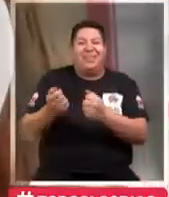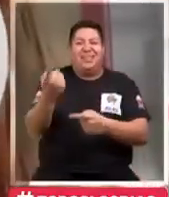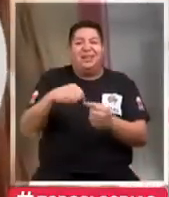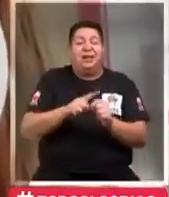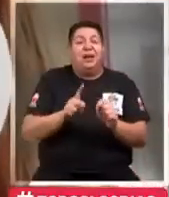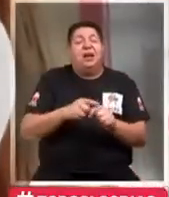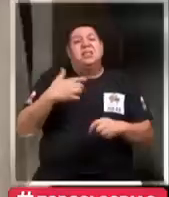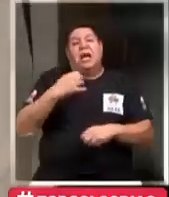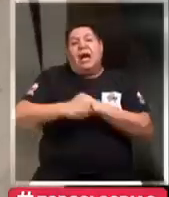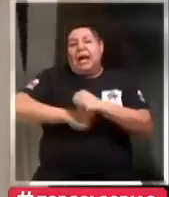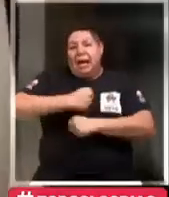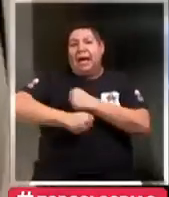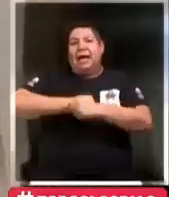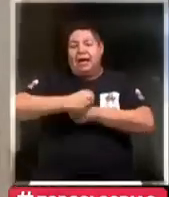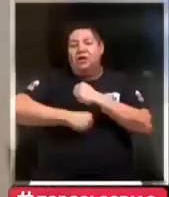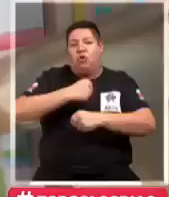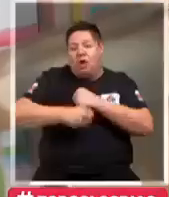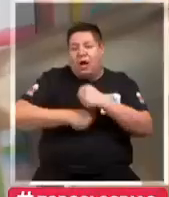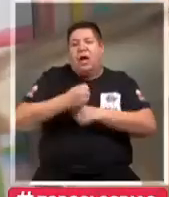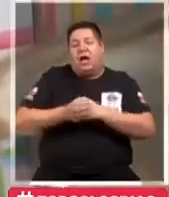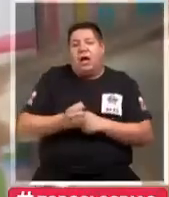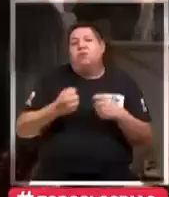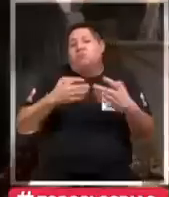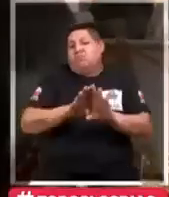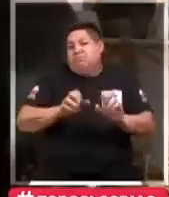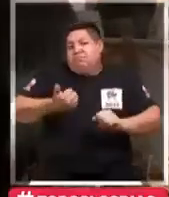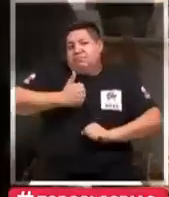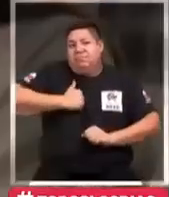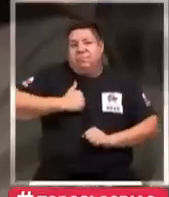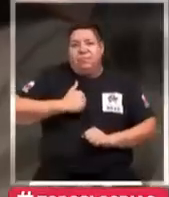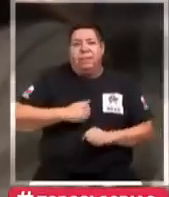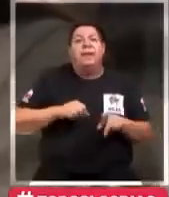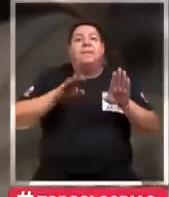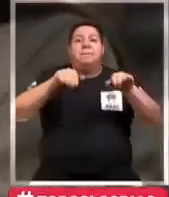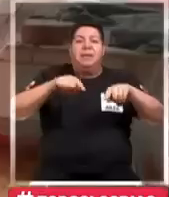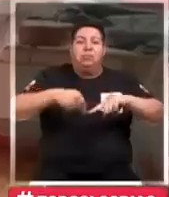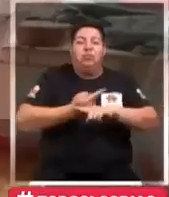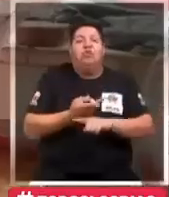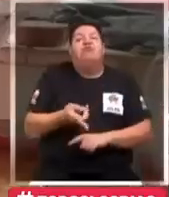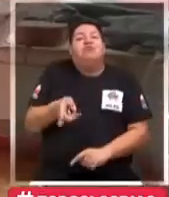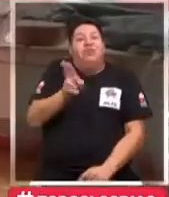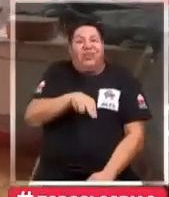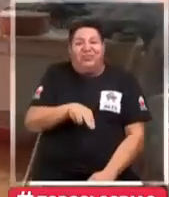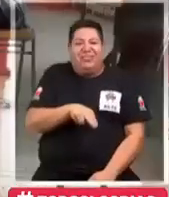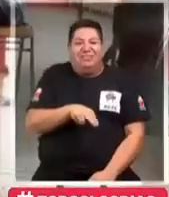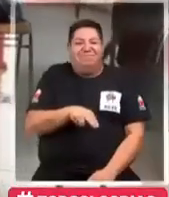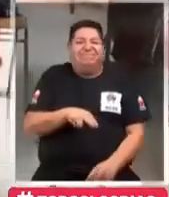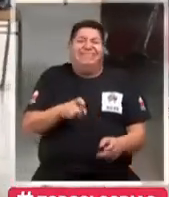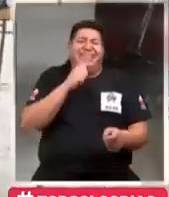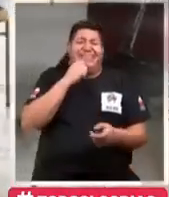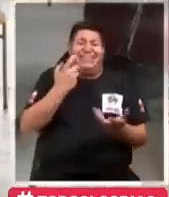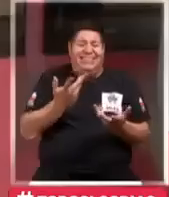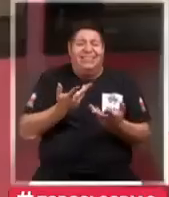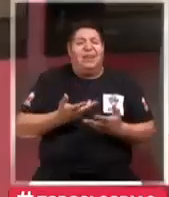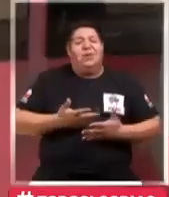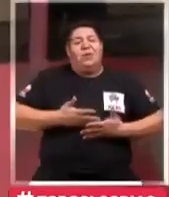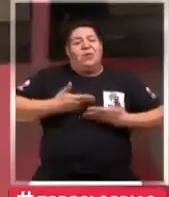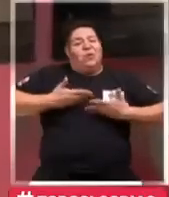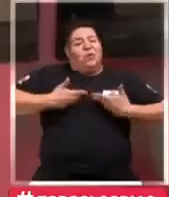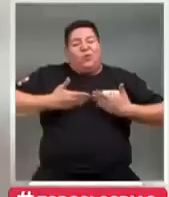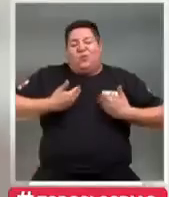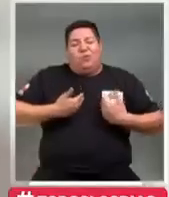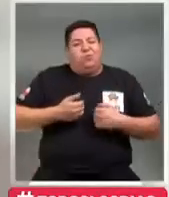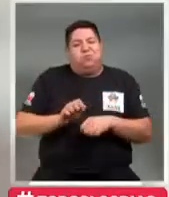muchos años, llegar acá y que vuelva a ser como antes fue una bomba